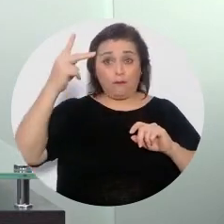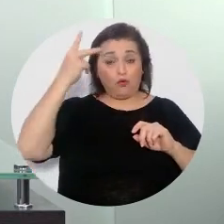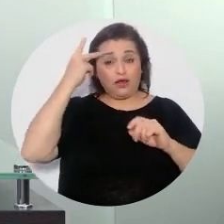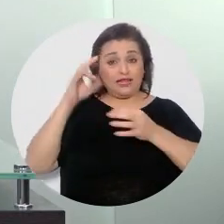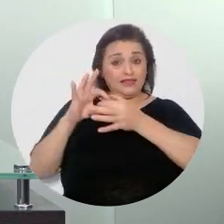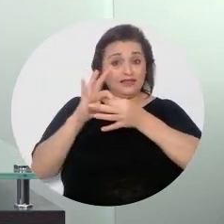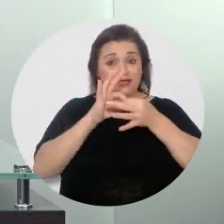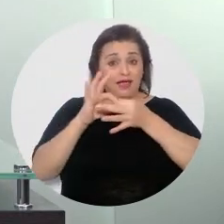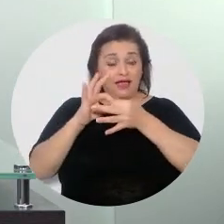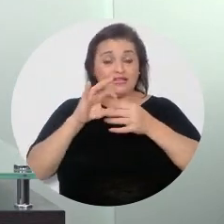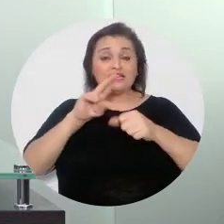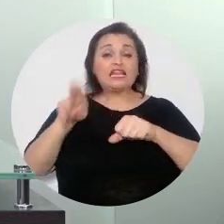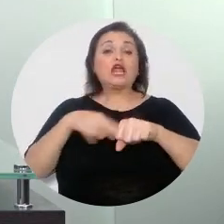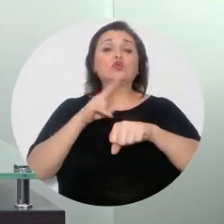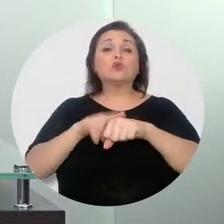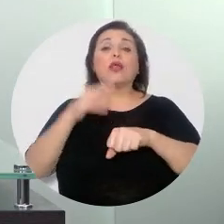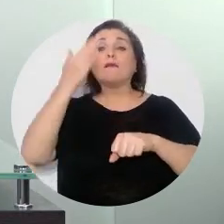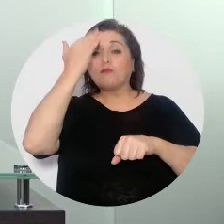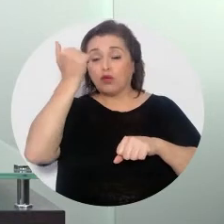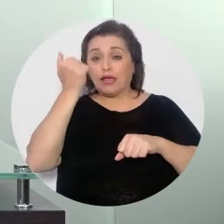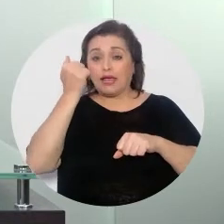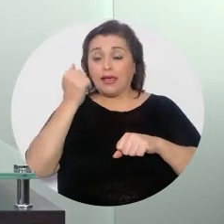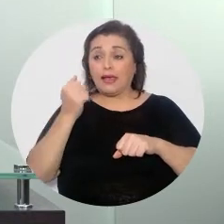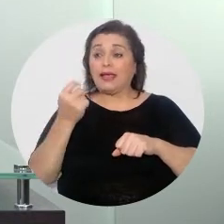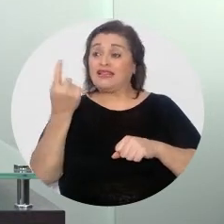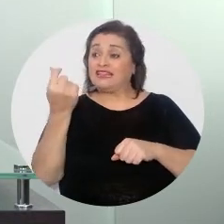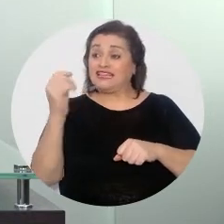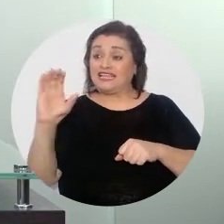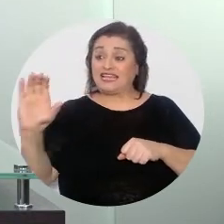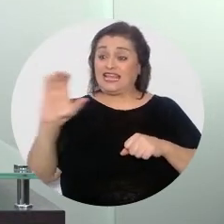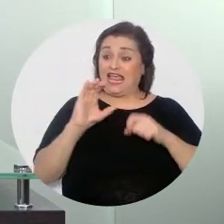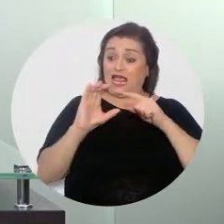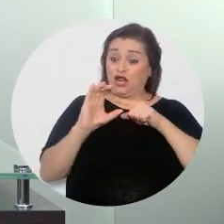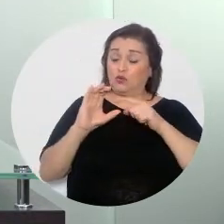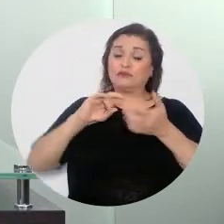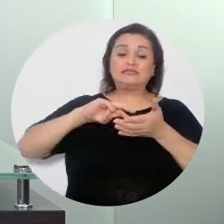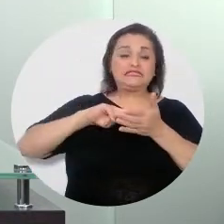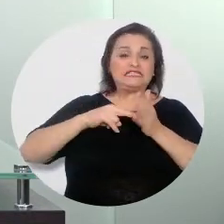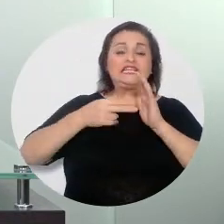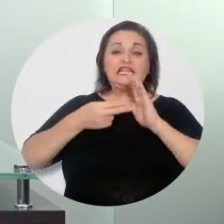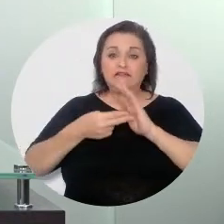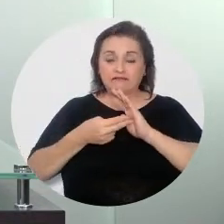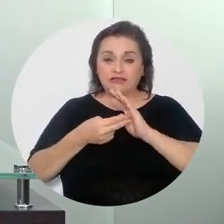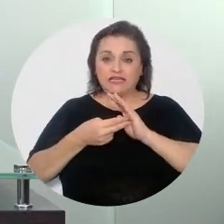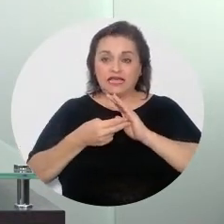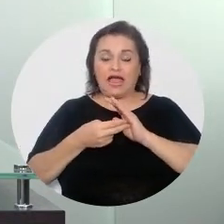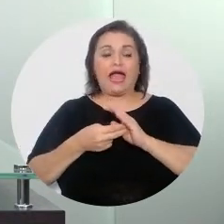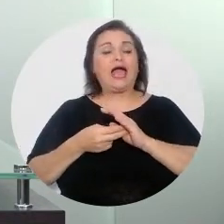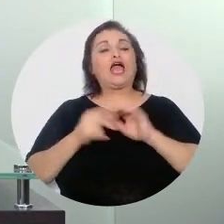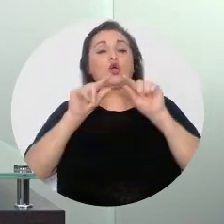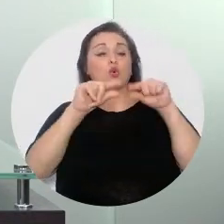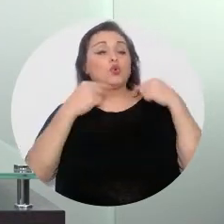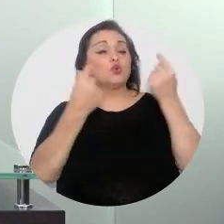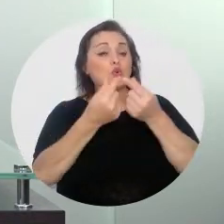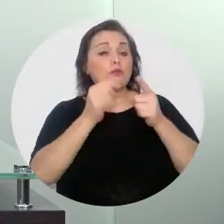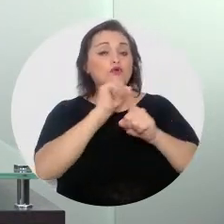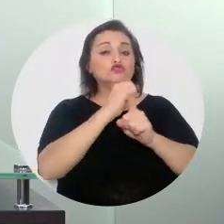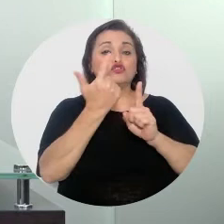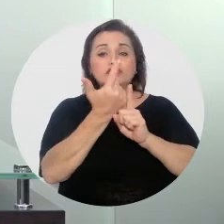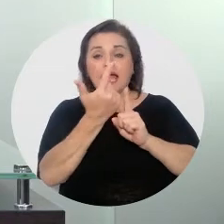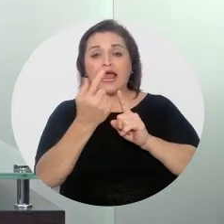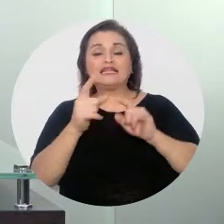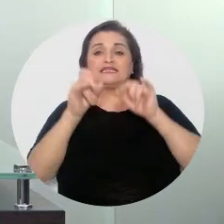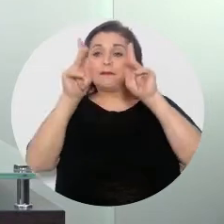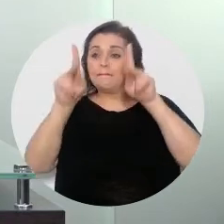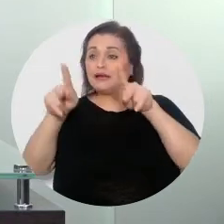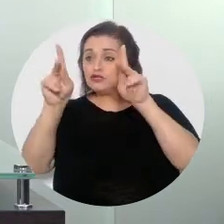y política también es natural. ¿Por qué? Porque la presencia de dinero confiere a individuos y a grupos sociales